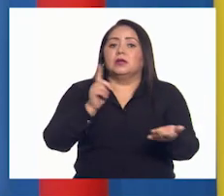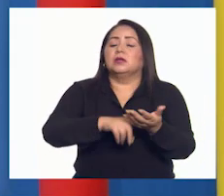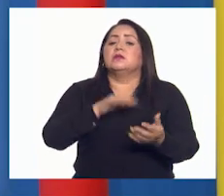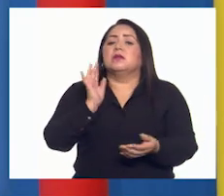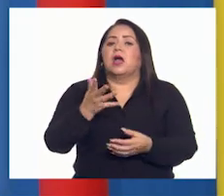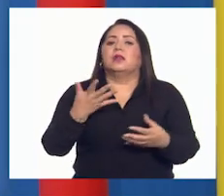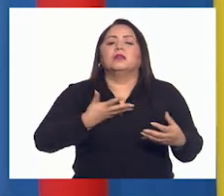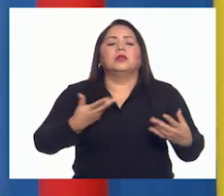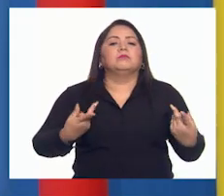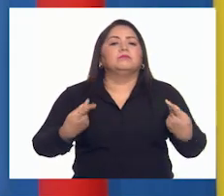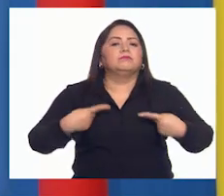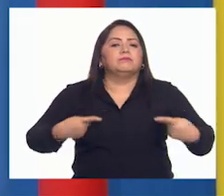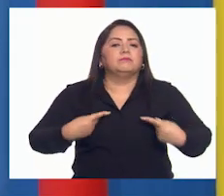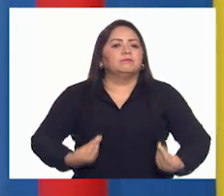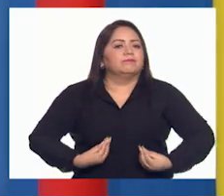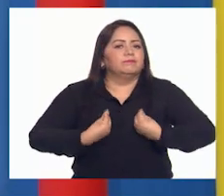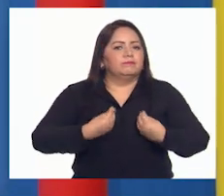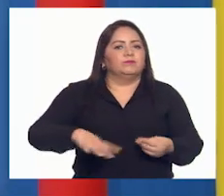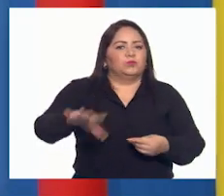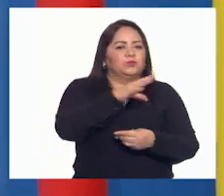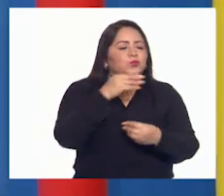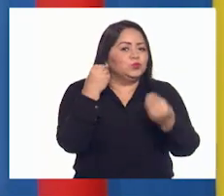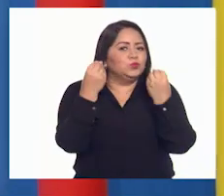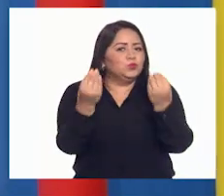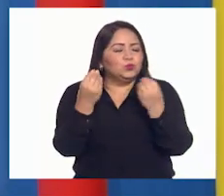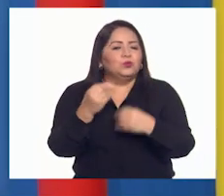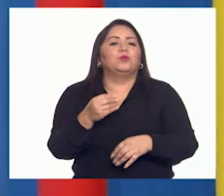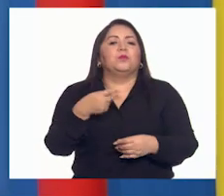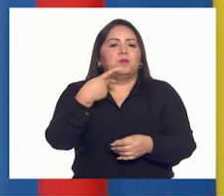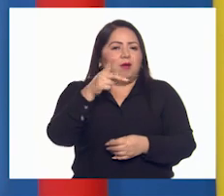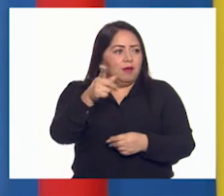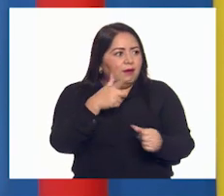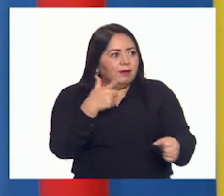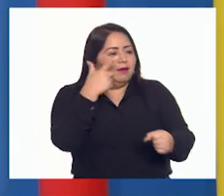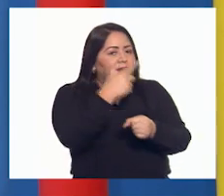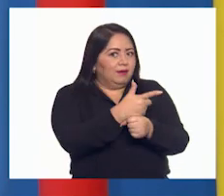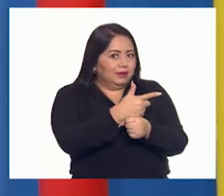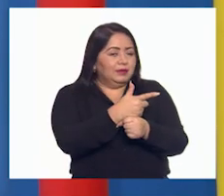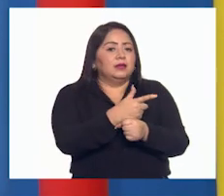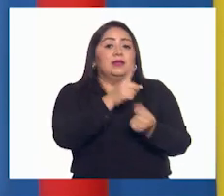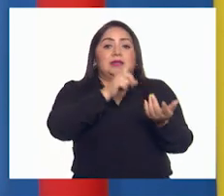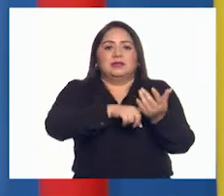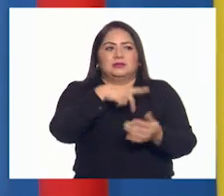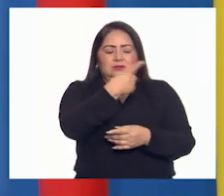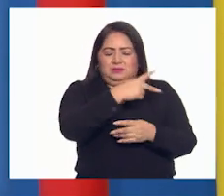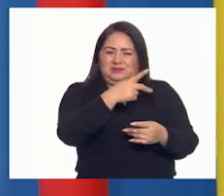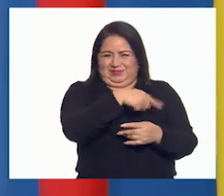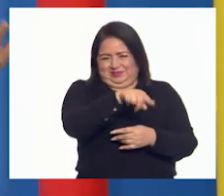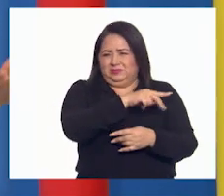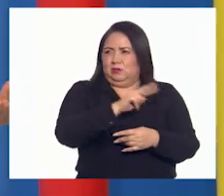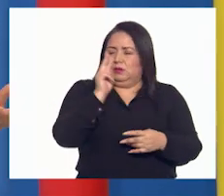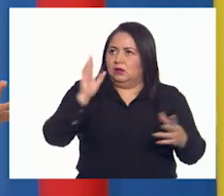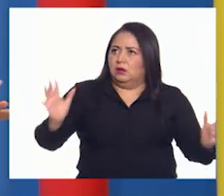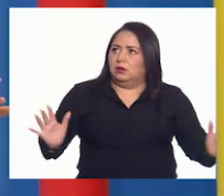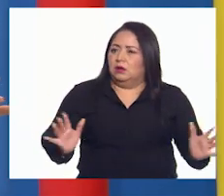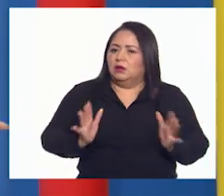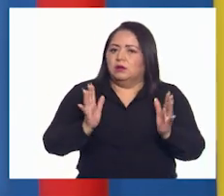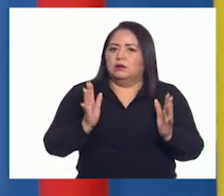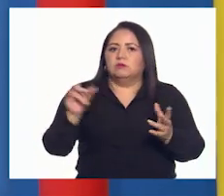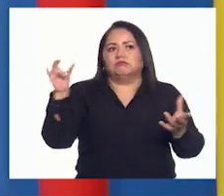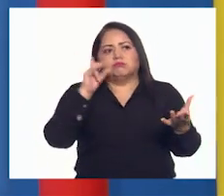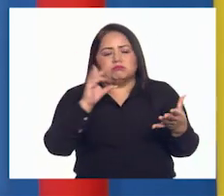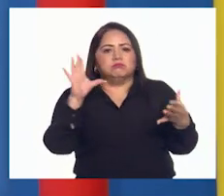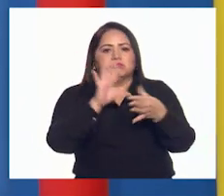estaban pobladas por una variedad de personas. Podemos darnos cuenta de su sorpresa al hablar de los recursos